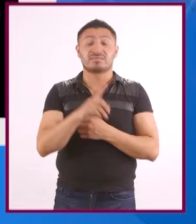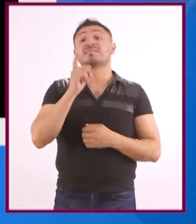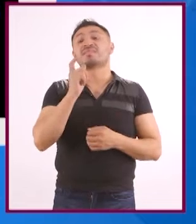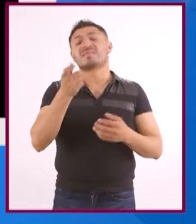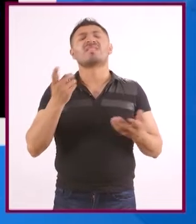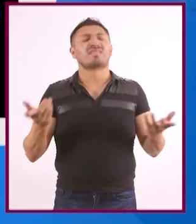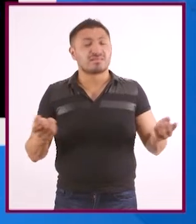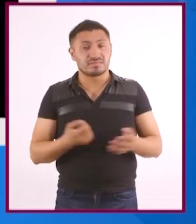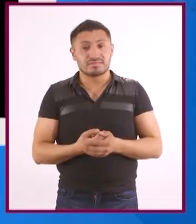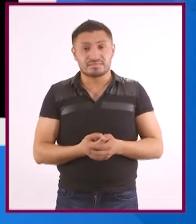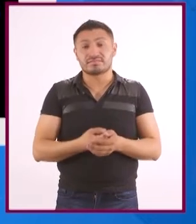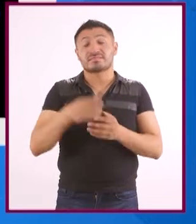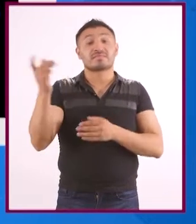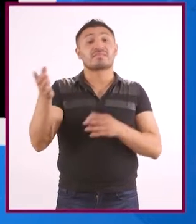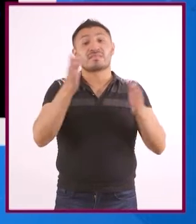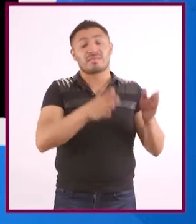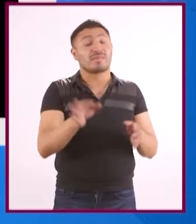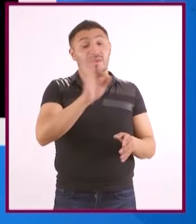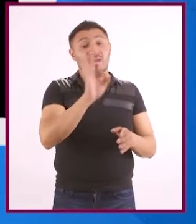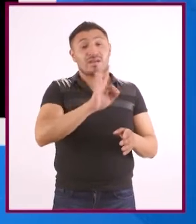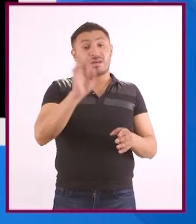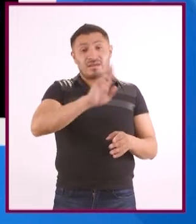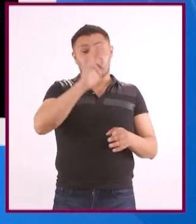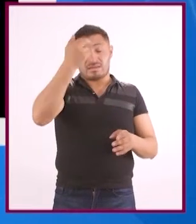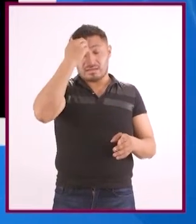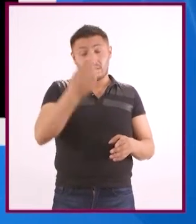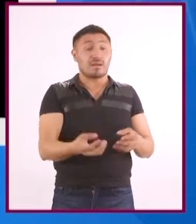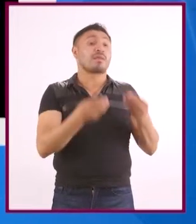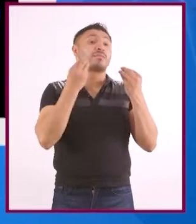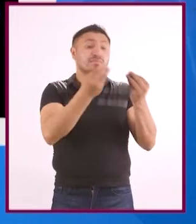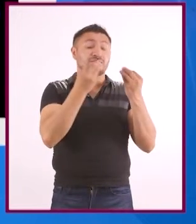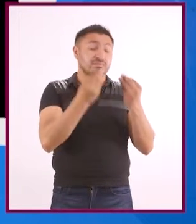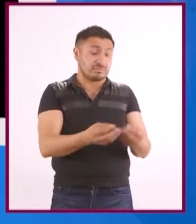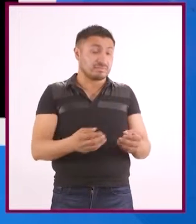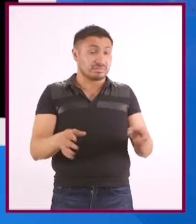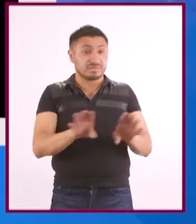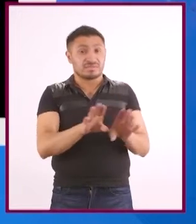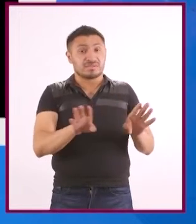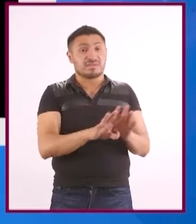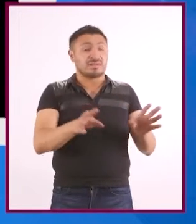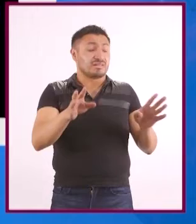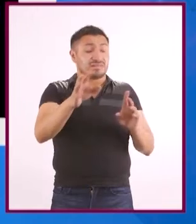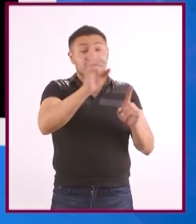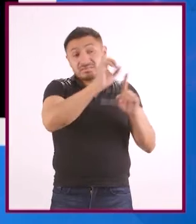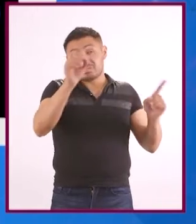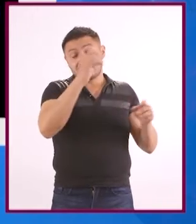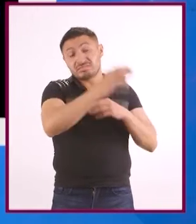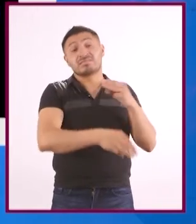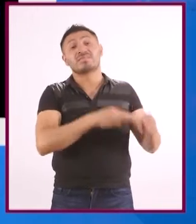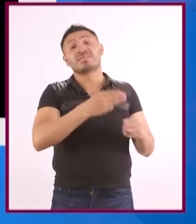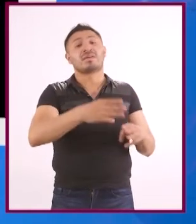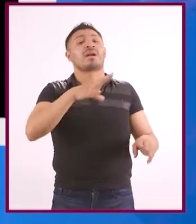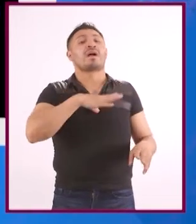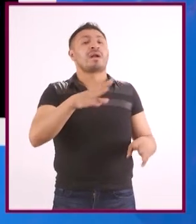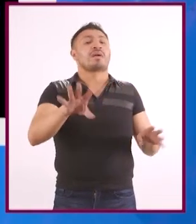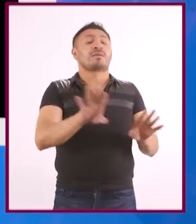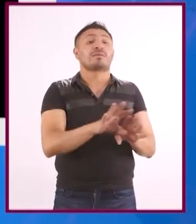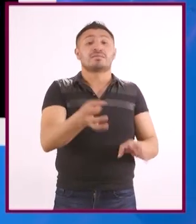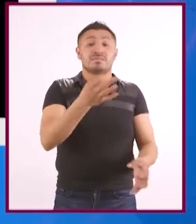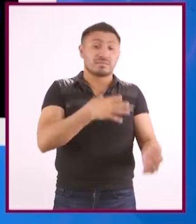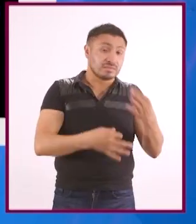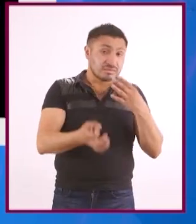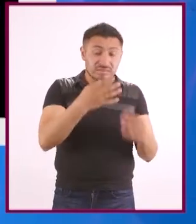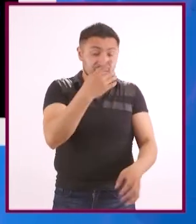¿no? Entonces, por un lado, se suele reconocer efectivamente en muchas legislaciones del mundo que las médicas y